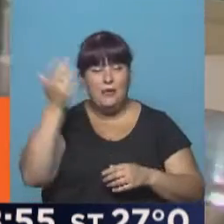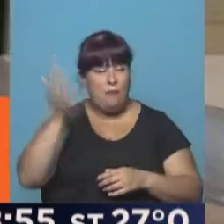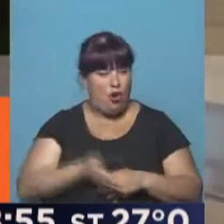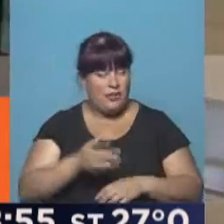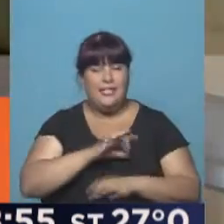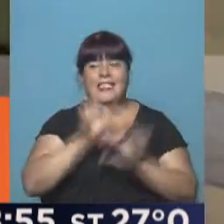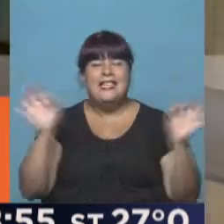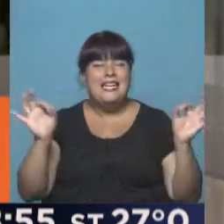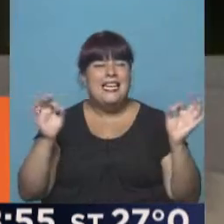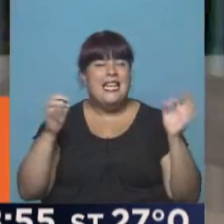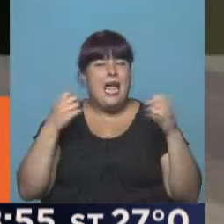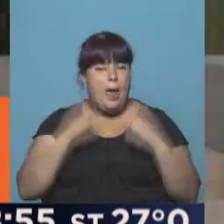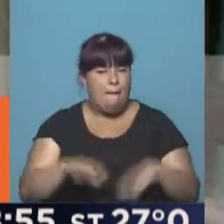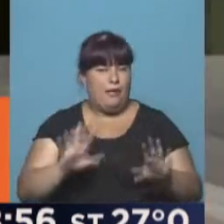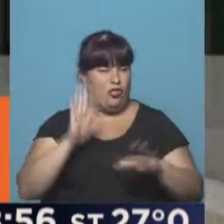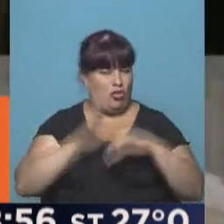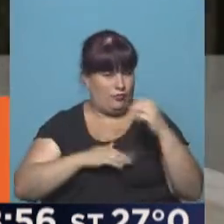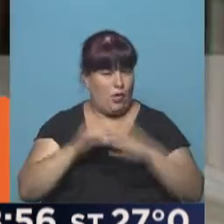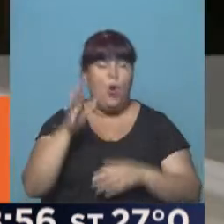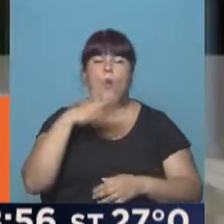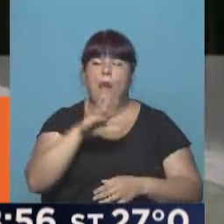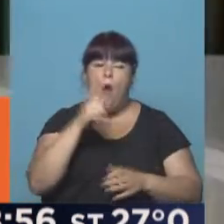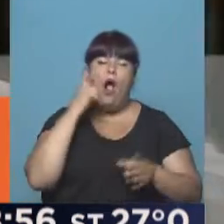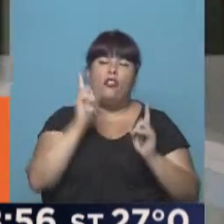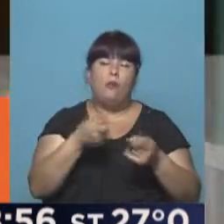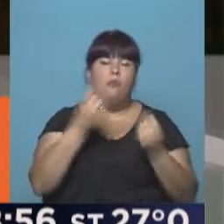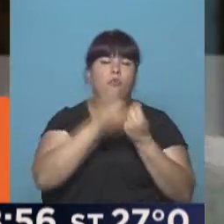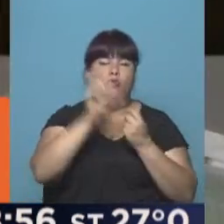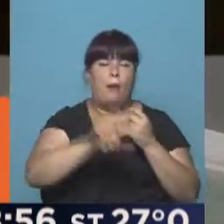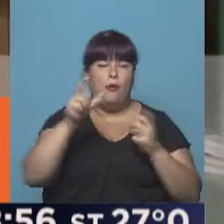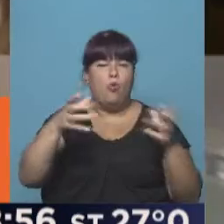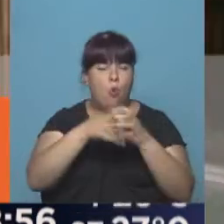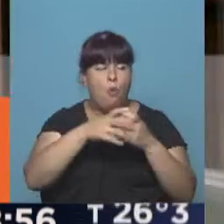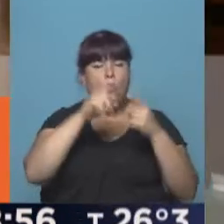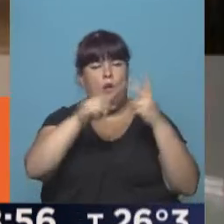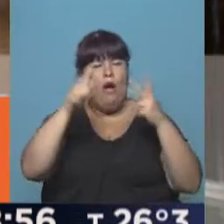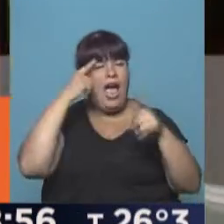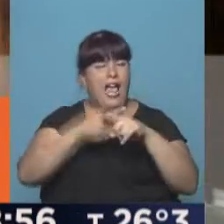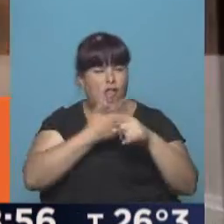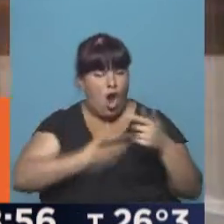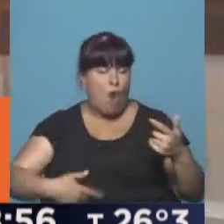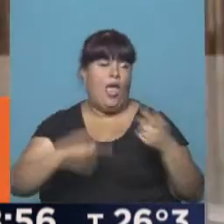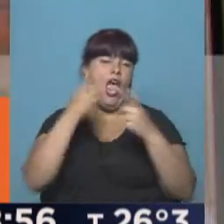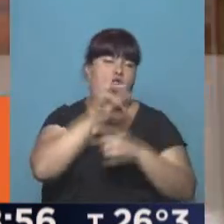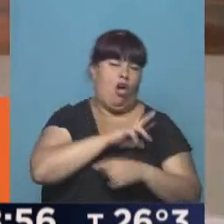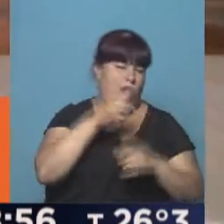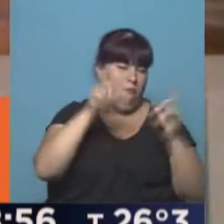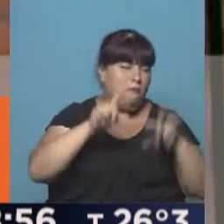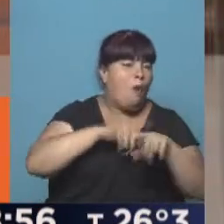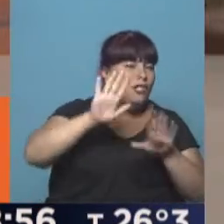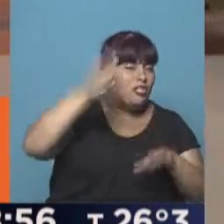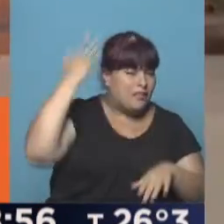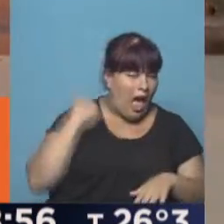ni siquiera se habían iniciado. Doctor, cuando están involucrados tantos organismos, tantos exfuncionarios o funcionarios en ese